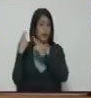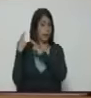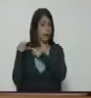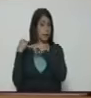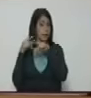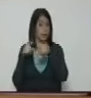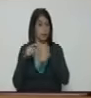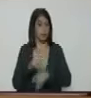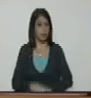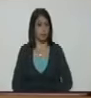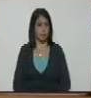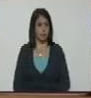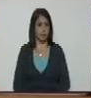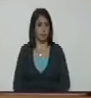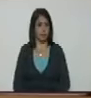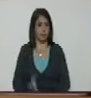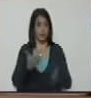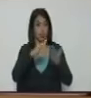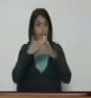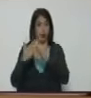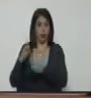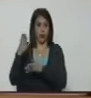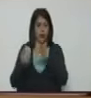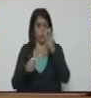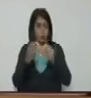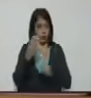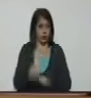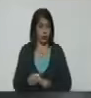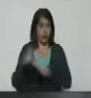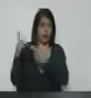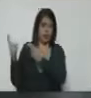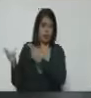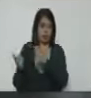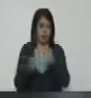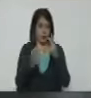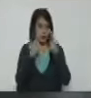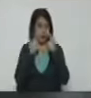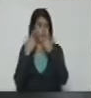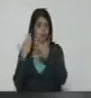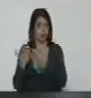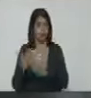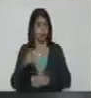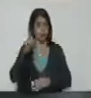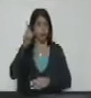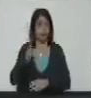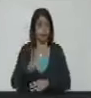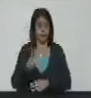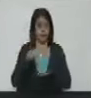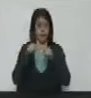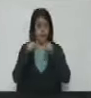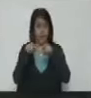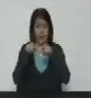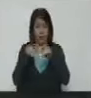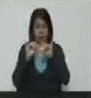representantes de comunas y consejos comunales que fueron invitados y que son, en última